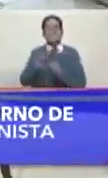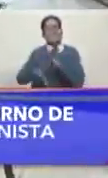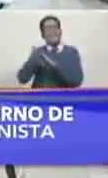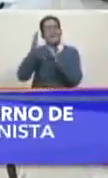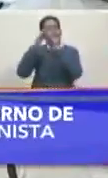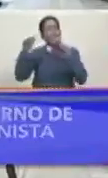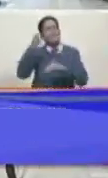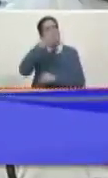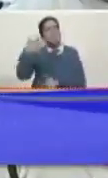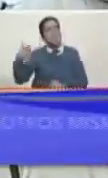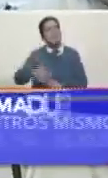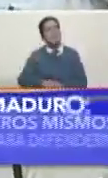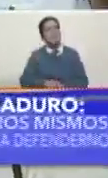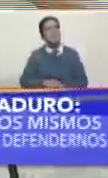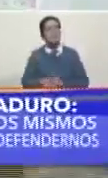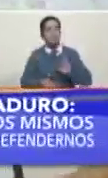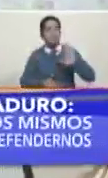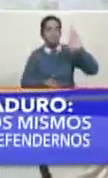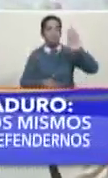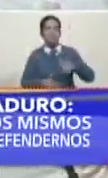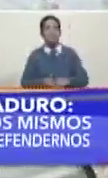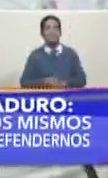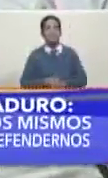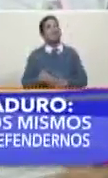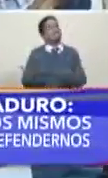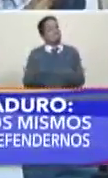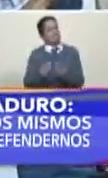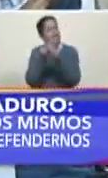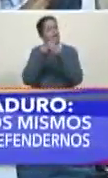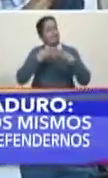Blanca? Vamos a ir en marcha,